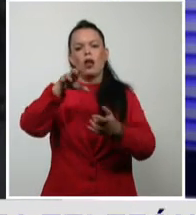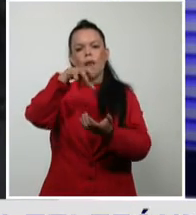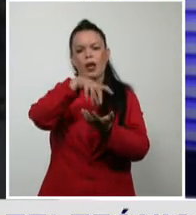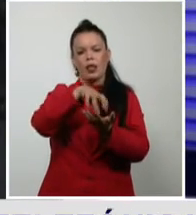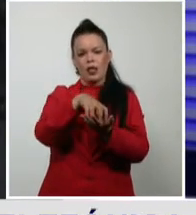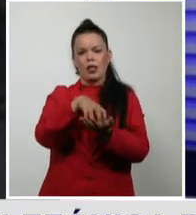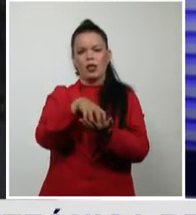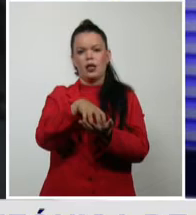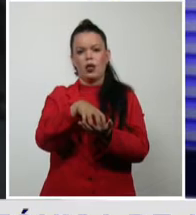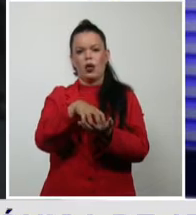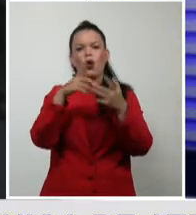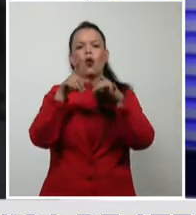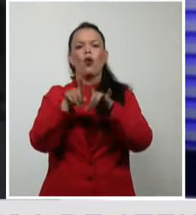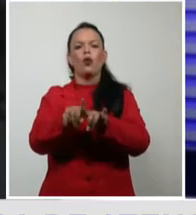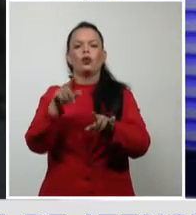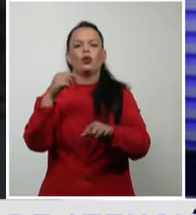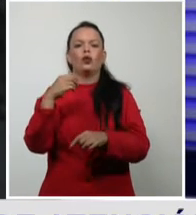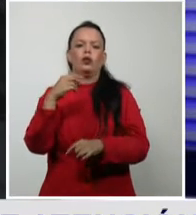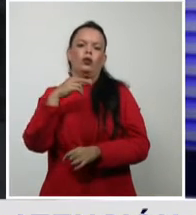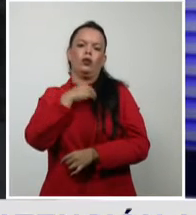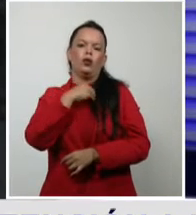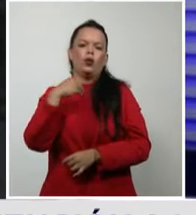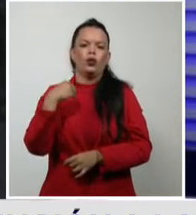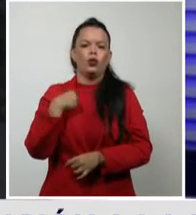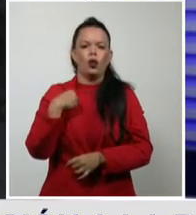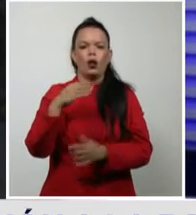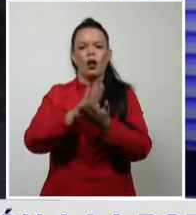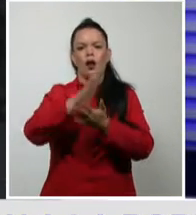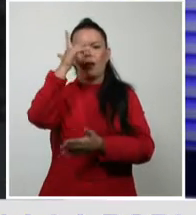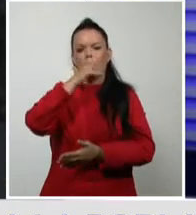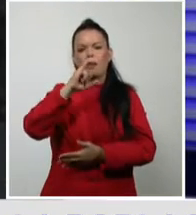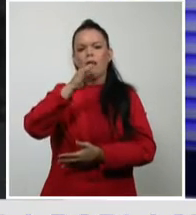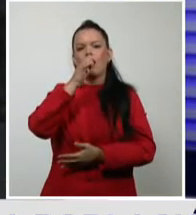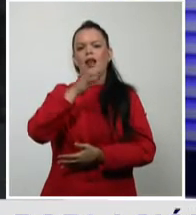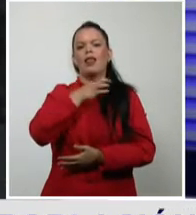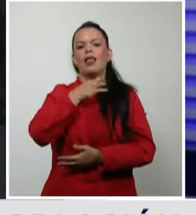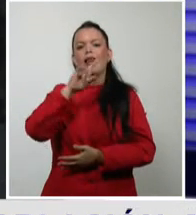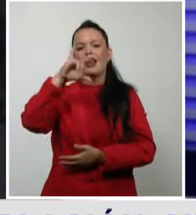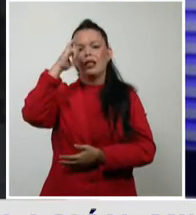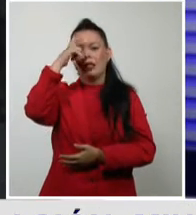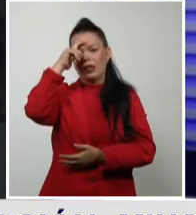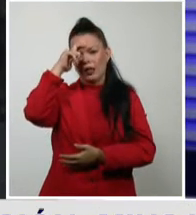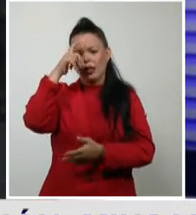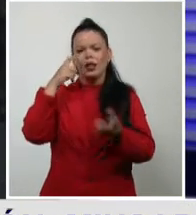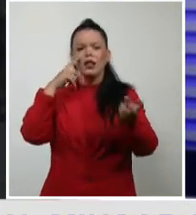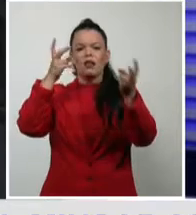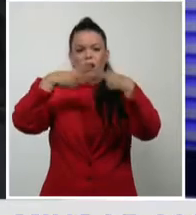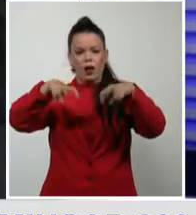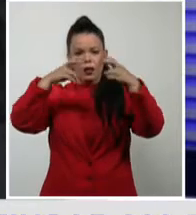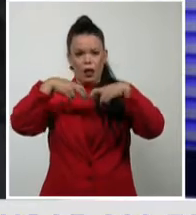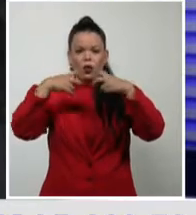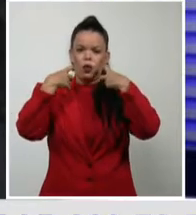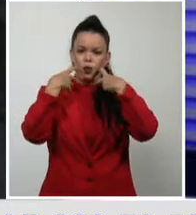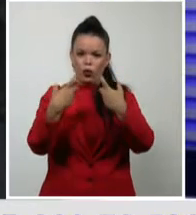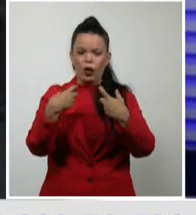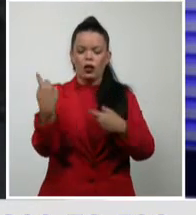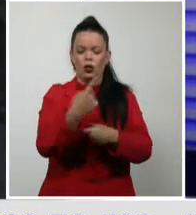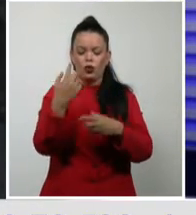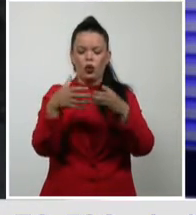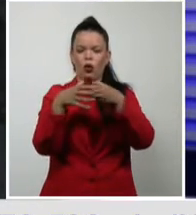en ciencia Maydelis Díaz, investigadora titular, se están haciendo trabajos que nosotros a través